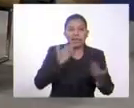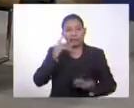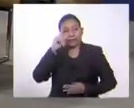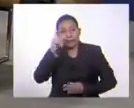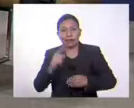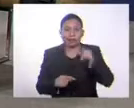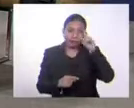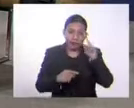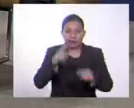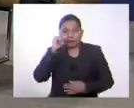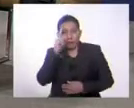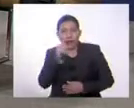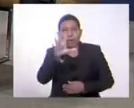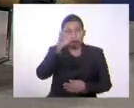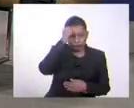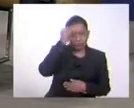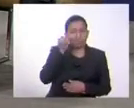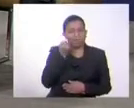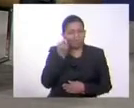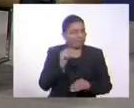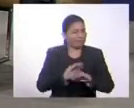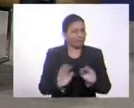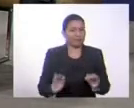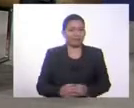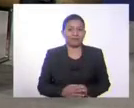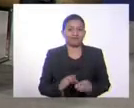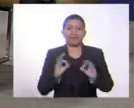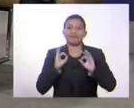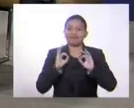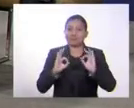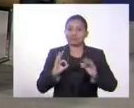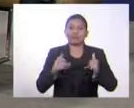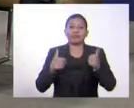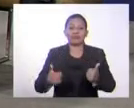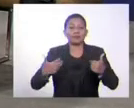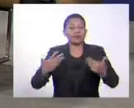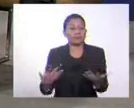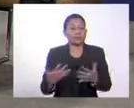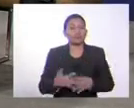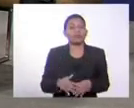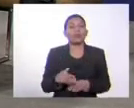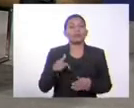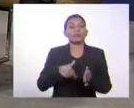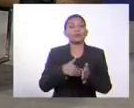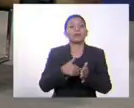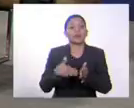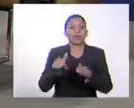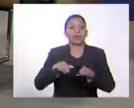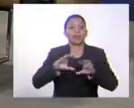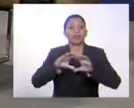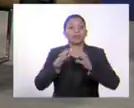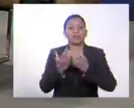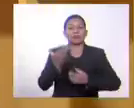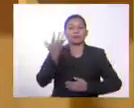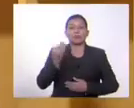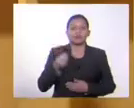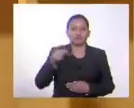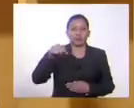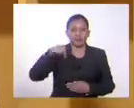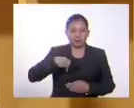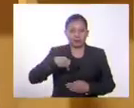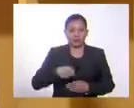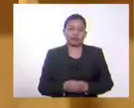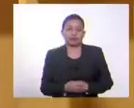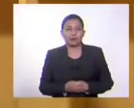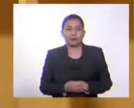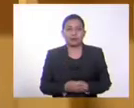esto, damos por iniciado la temática que vamos a estar abordando, que es precisamente la separación de los poderes y también la sociedad